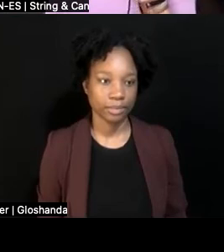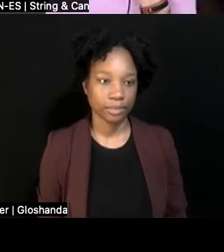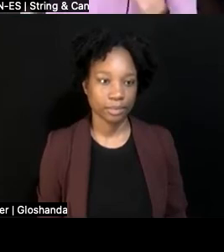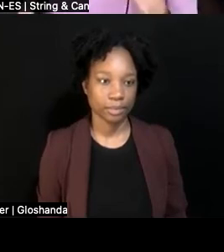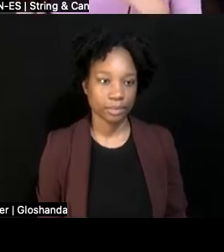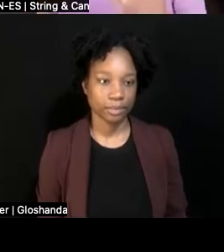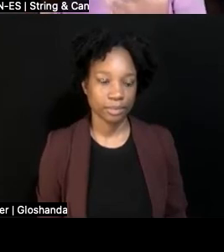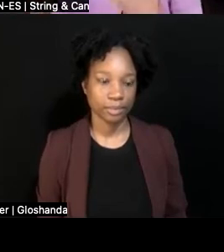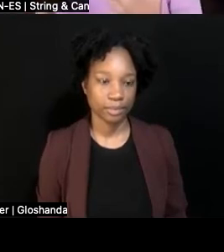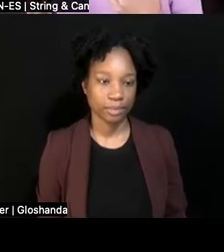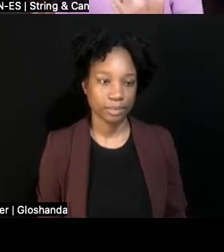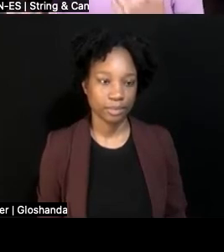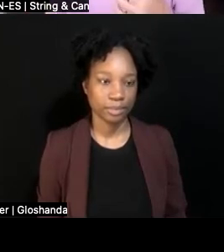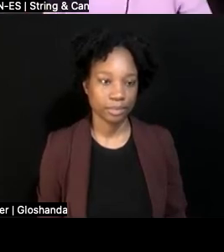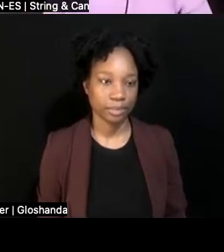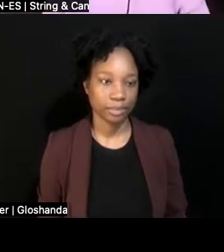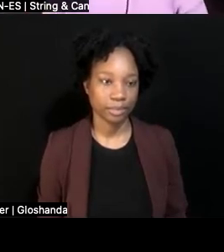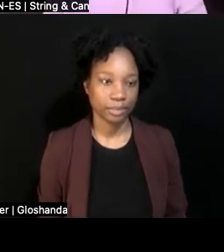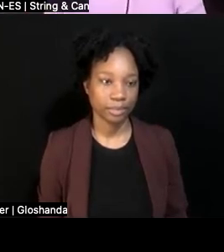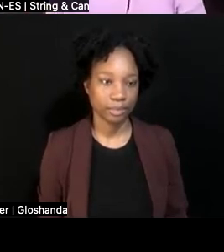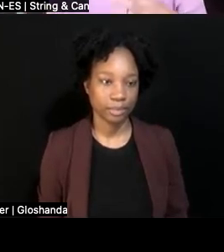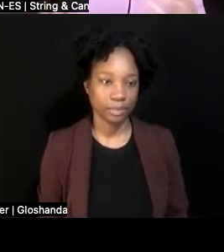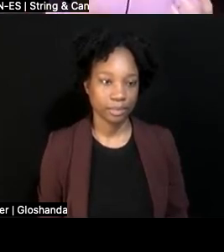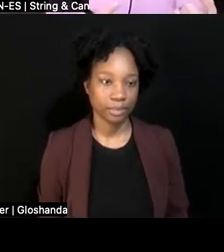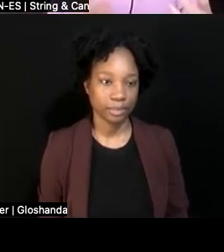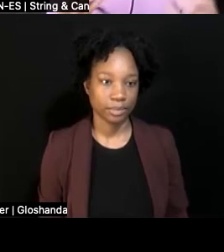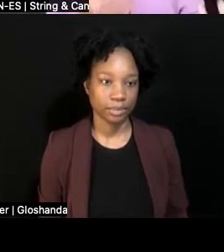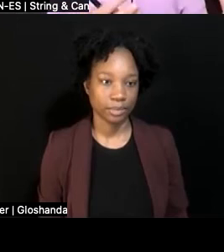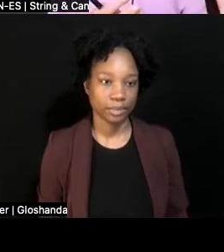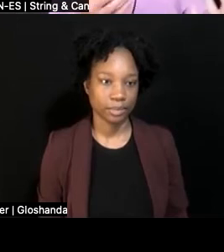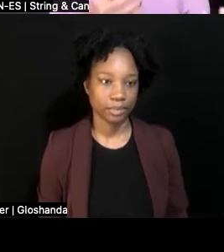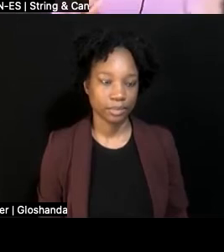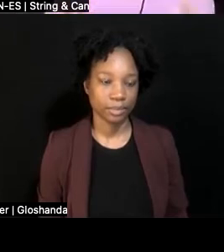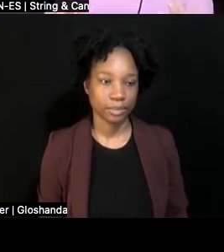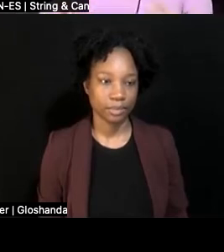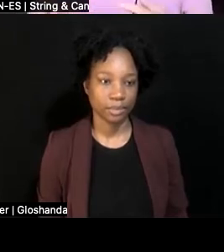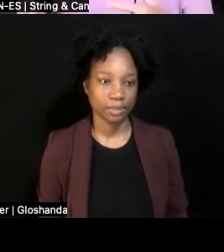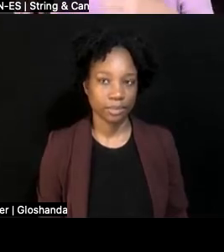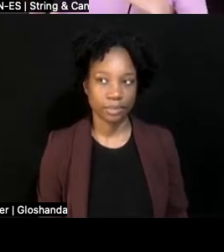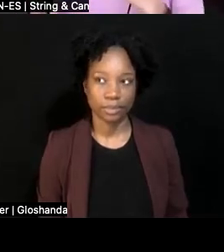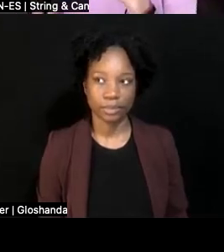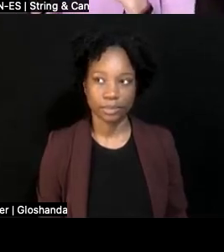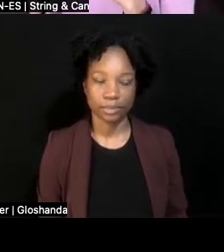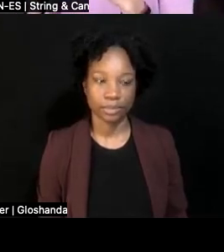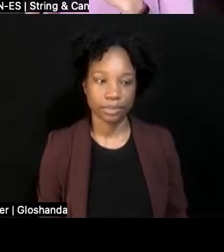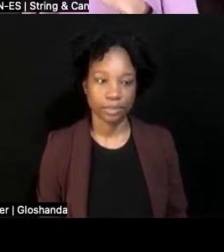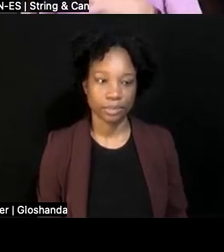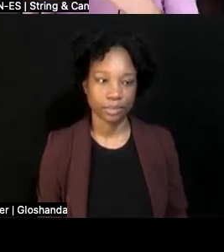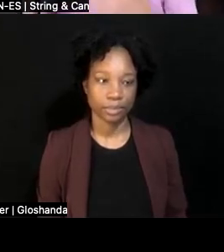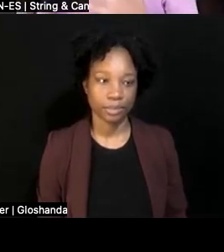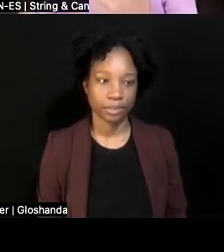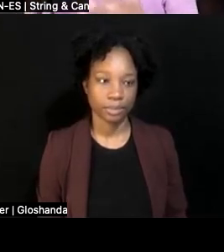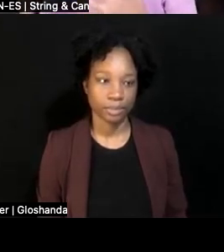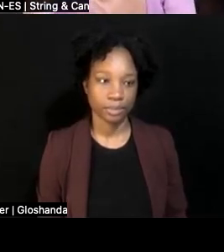Y mientras sí, tal vez esto fue una crianza un poco diferente, aún así, era